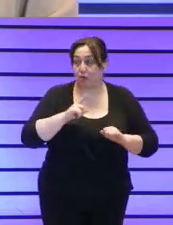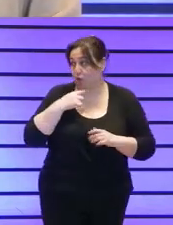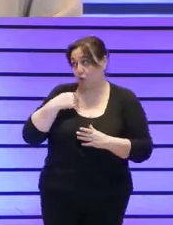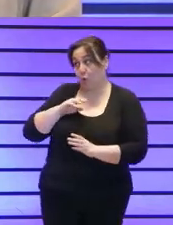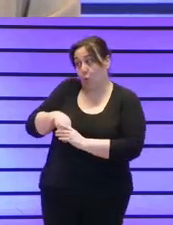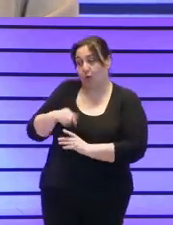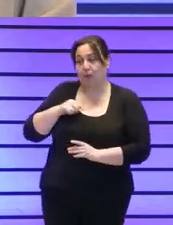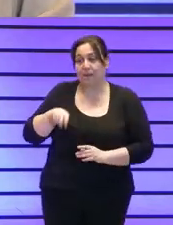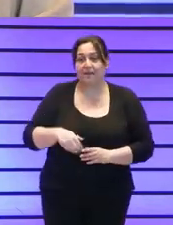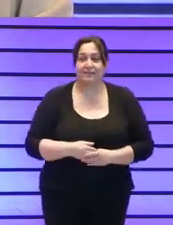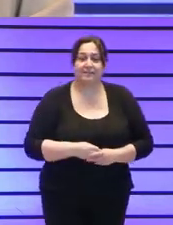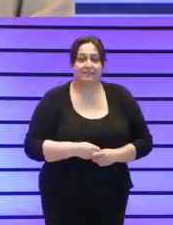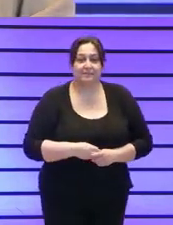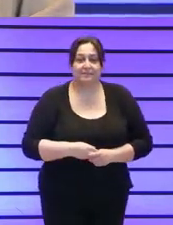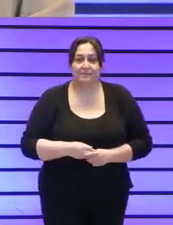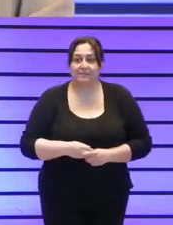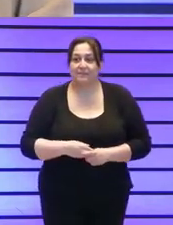Me incluyo, ¿no? Entonces,